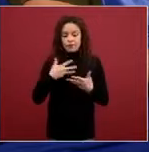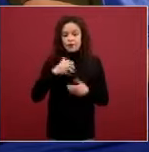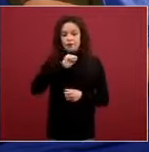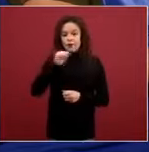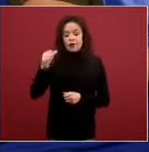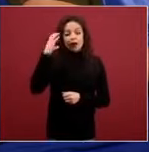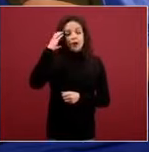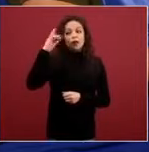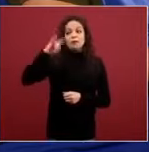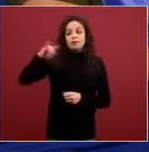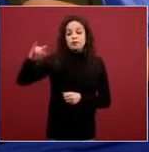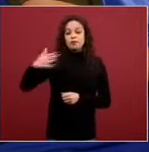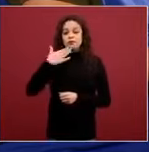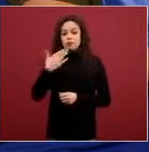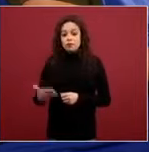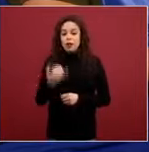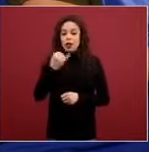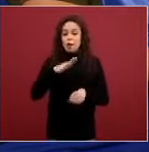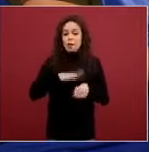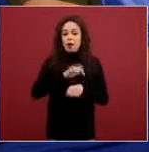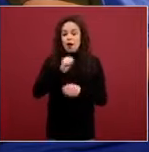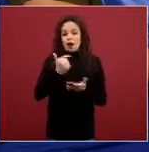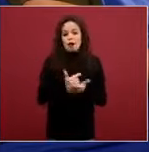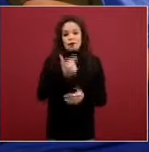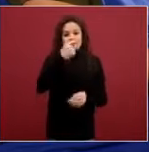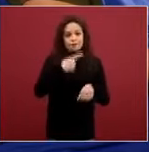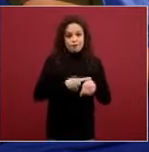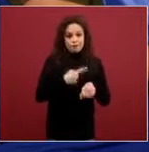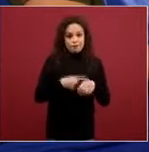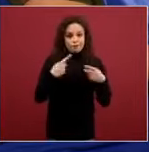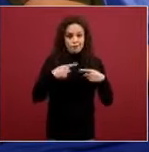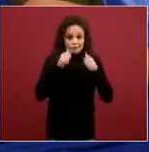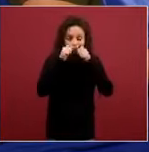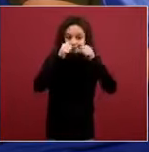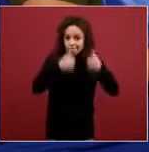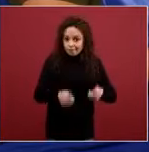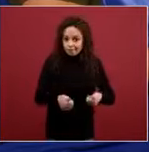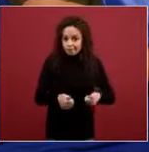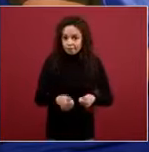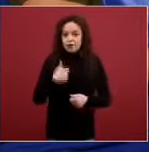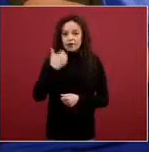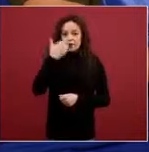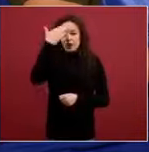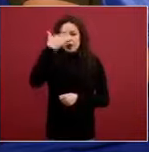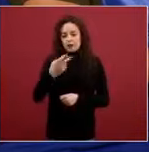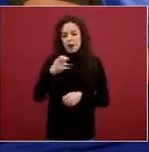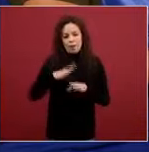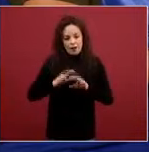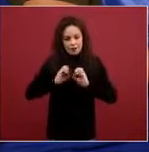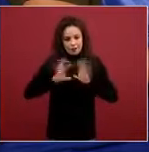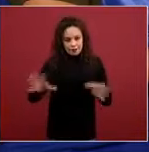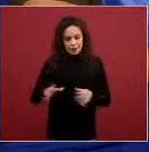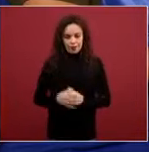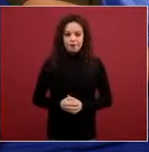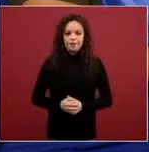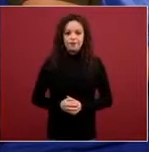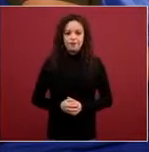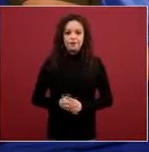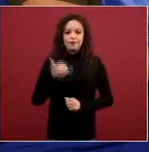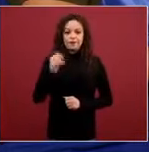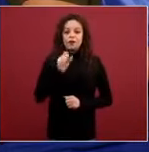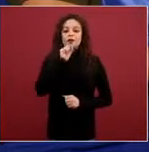intensiva. Yo quisiera que me hiciera un comentario al respecto, en ese sentido, cómo van allá. Y también ha salido de